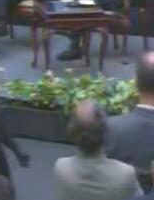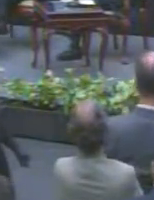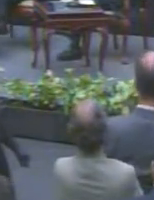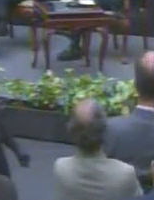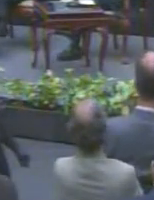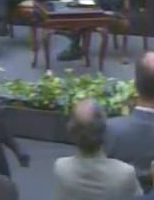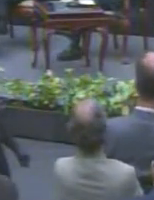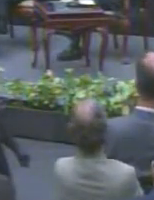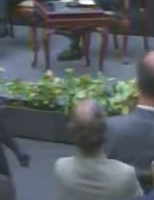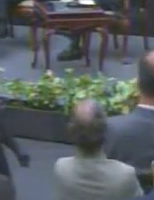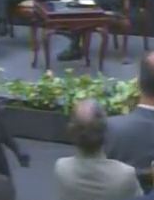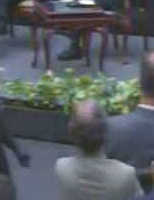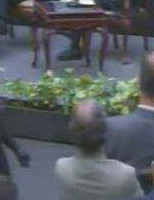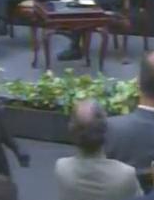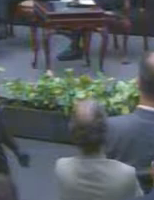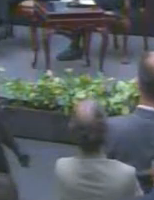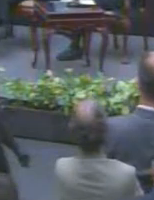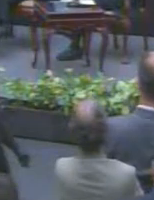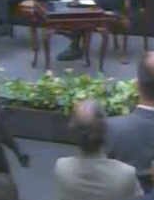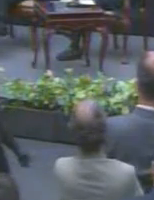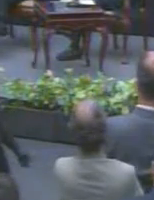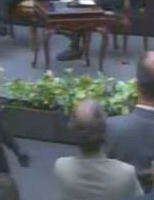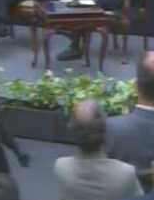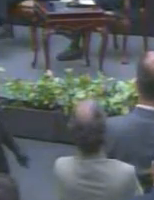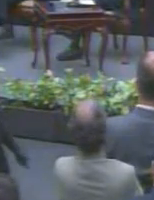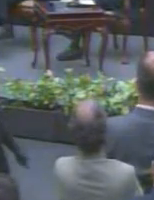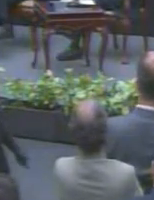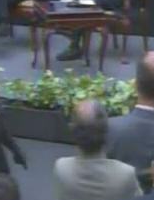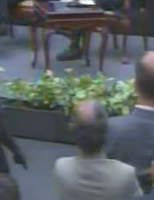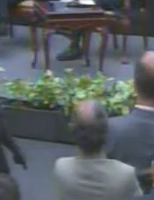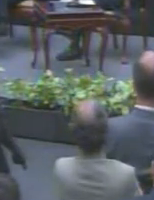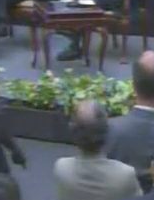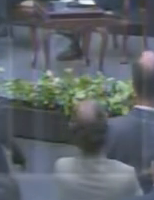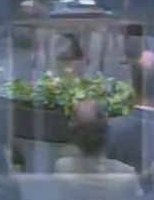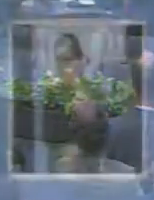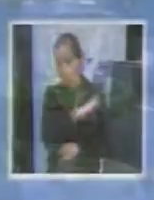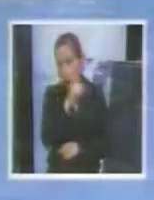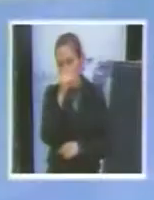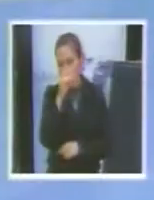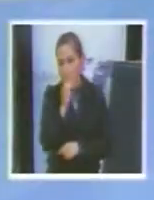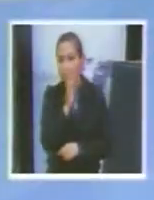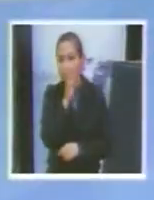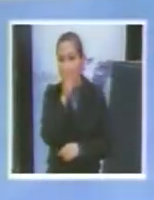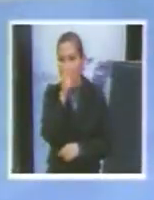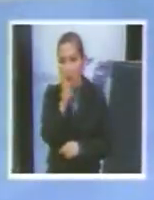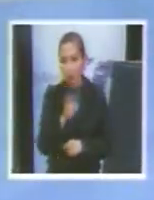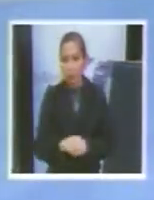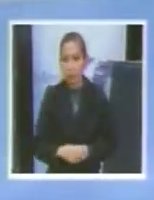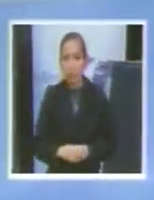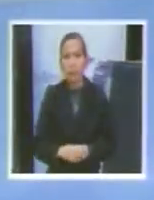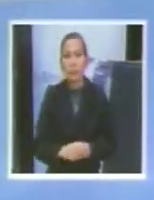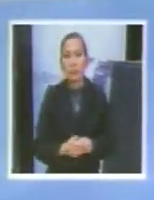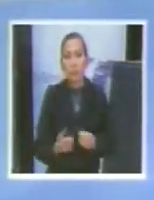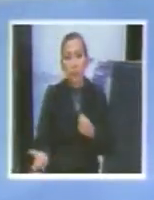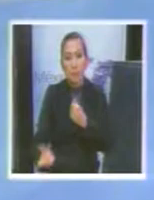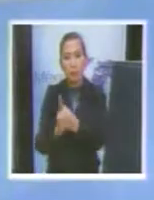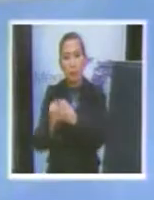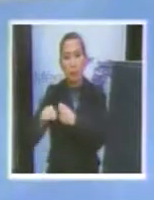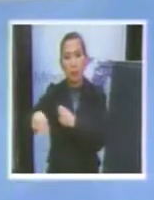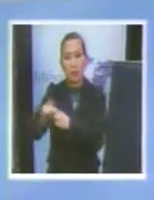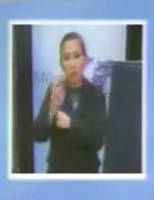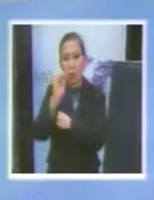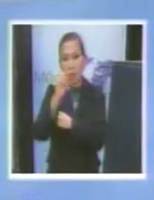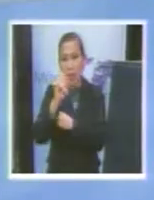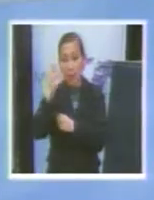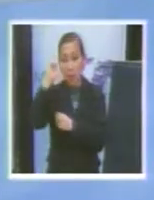damos muchas vueltas para no decir nada. Pero en este caso sí hay algo que decir. Las tensiones en Ucrania y